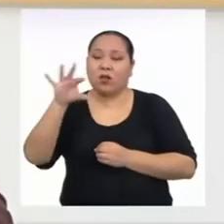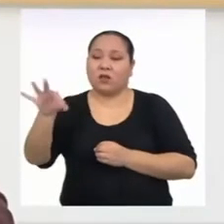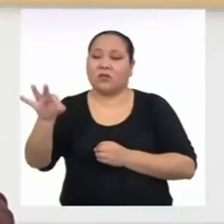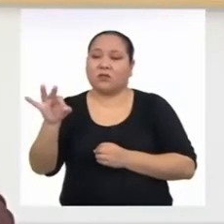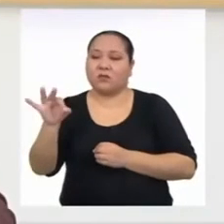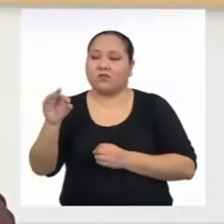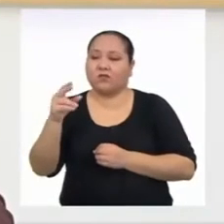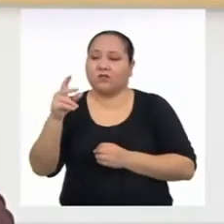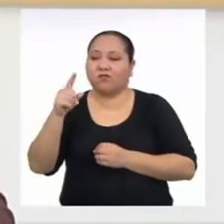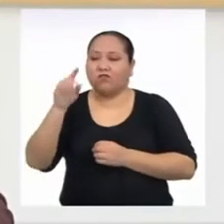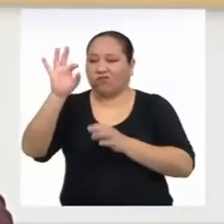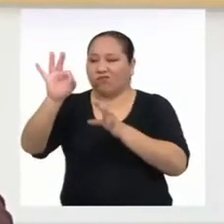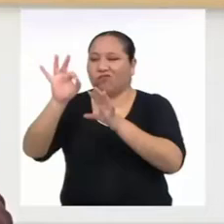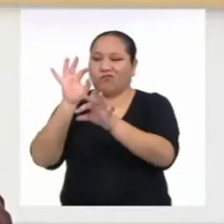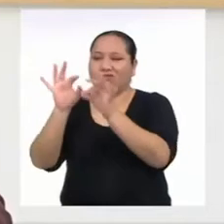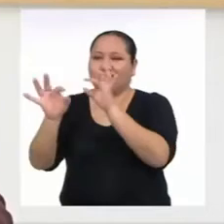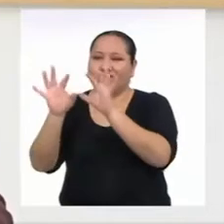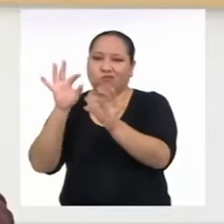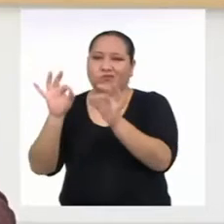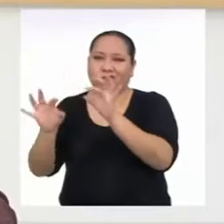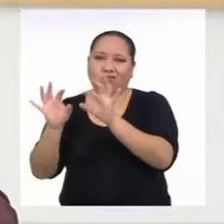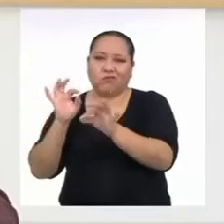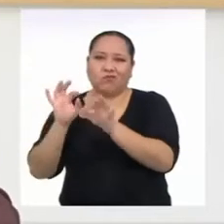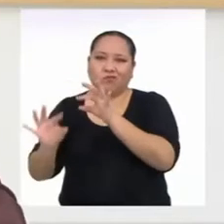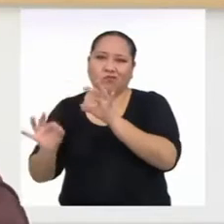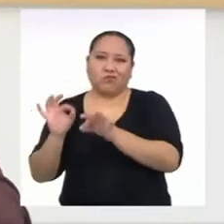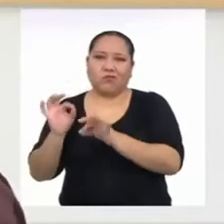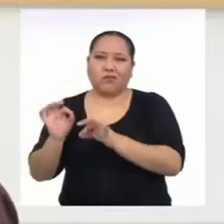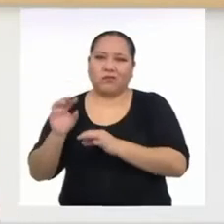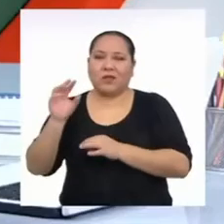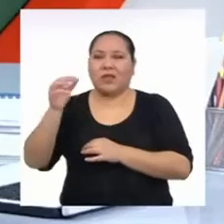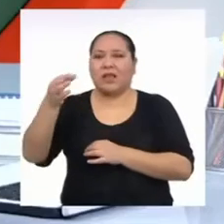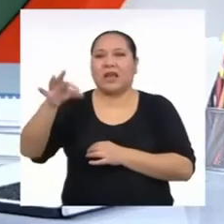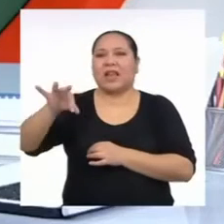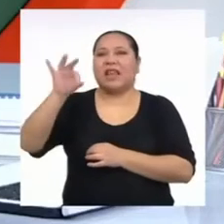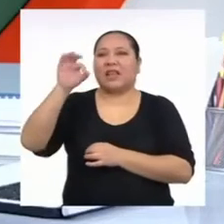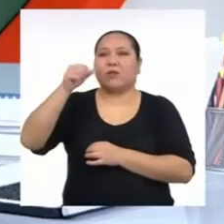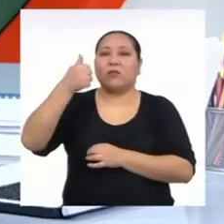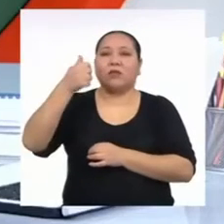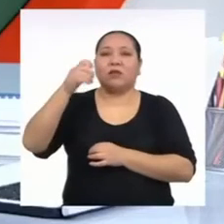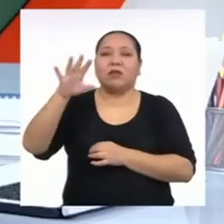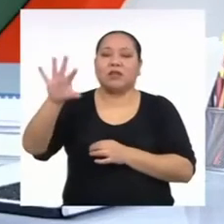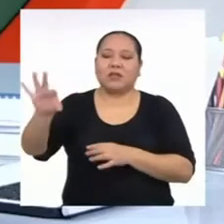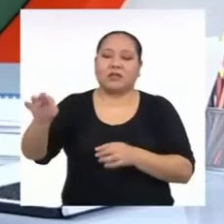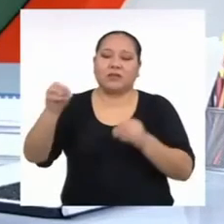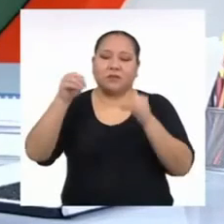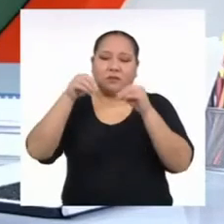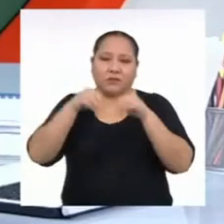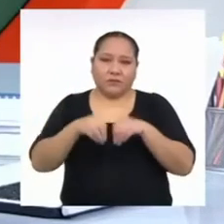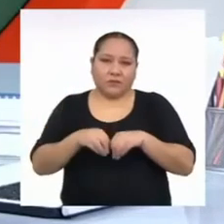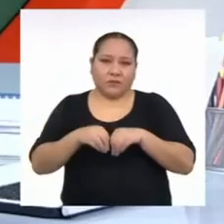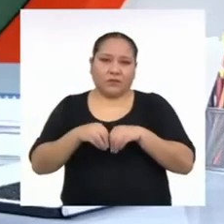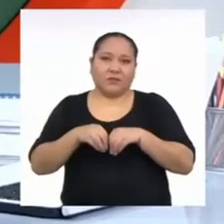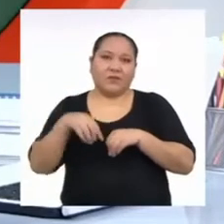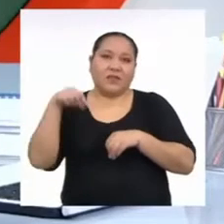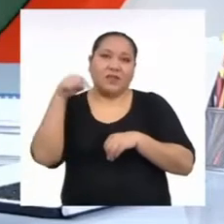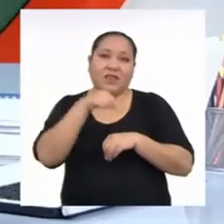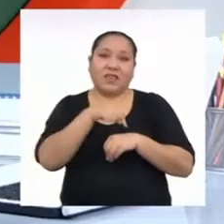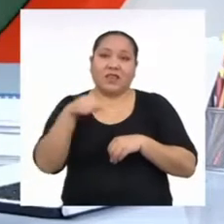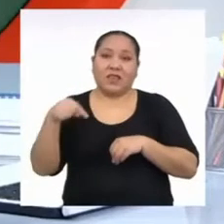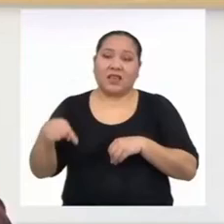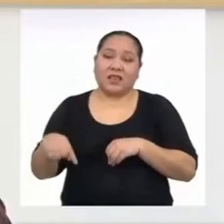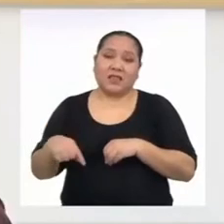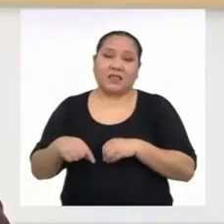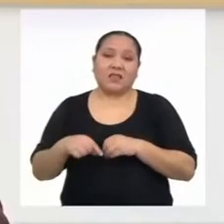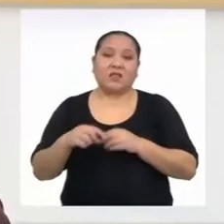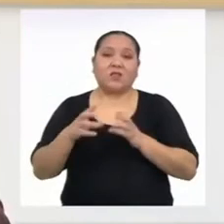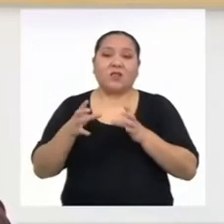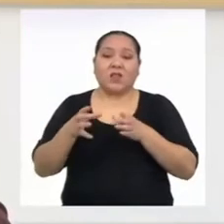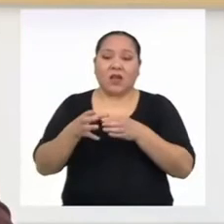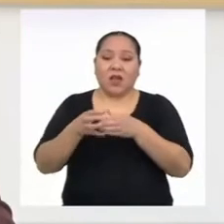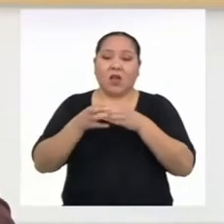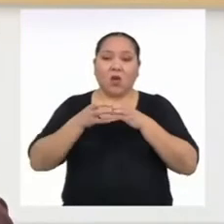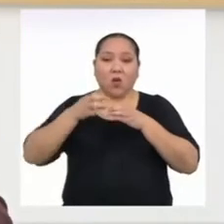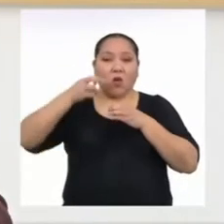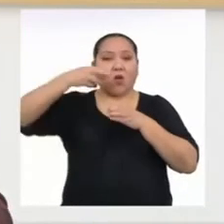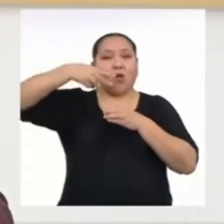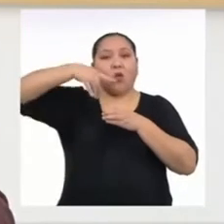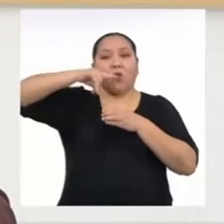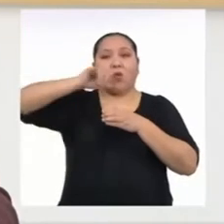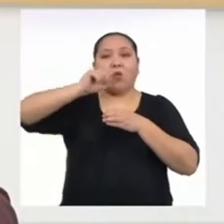muestreo aleatorio simple y elegimos otras 15. Y así tenemos nuestra muestra de 30. Muy